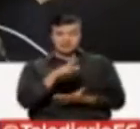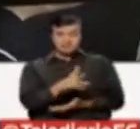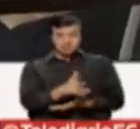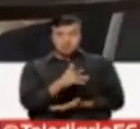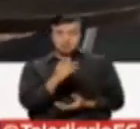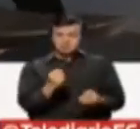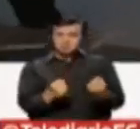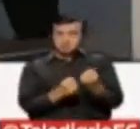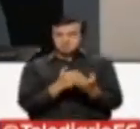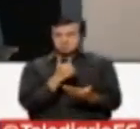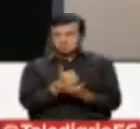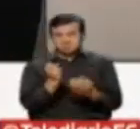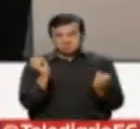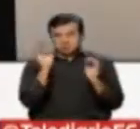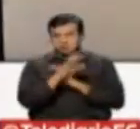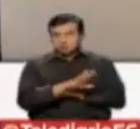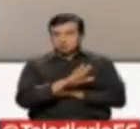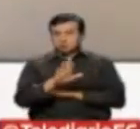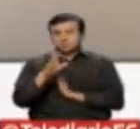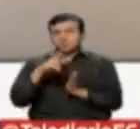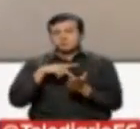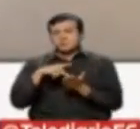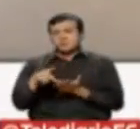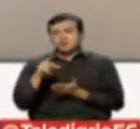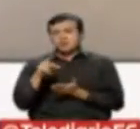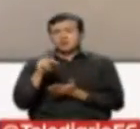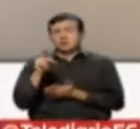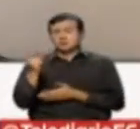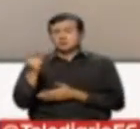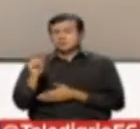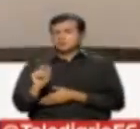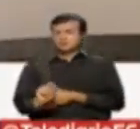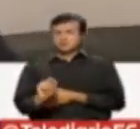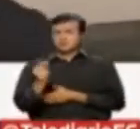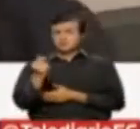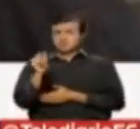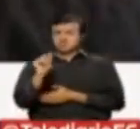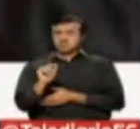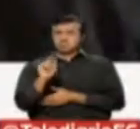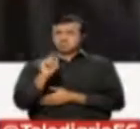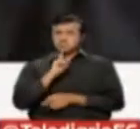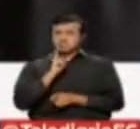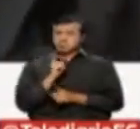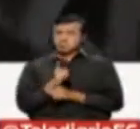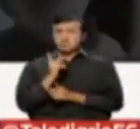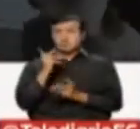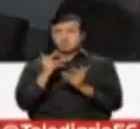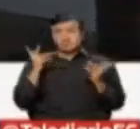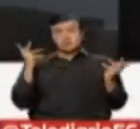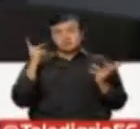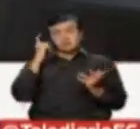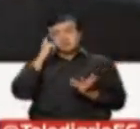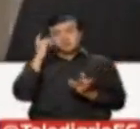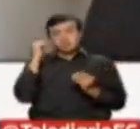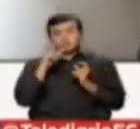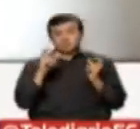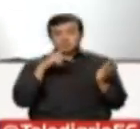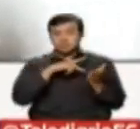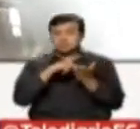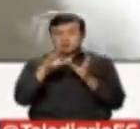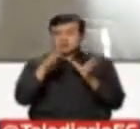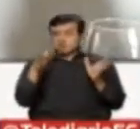entonces pueden pagar un valor mucho menor y como tú bien dices inclusive yo podría decir que la mayoría no ha pagado